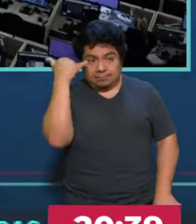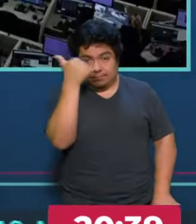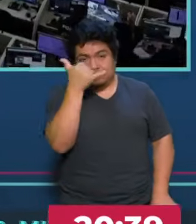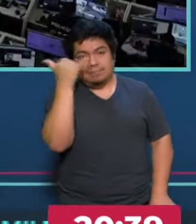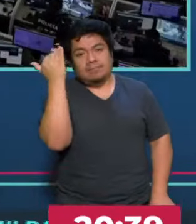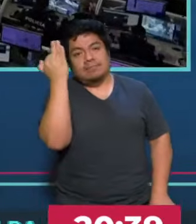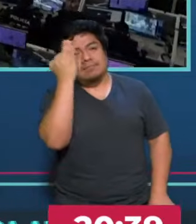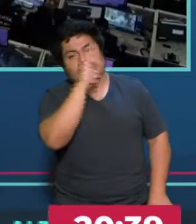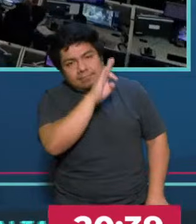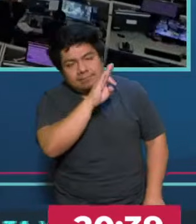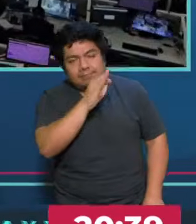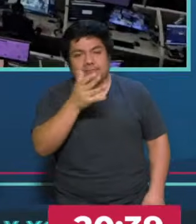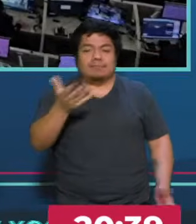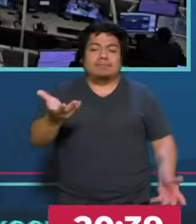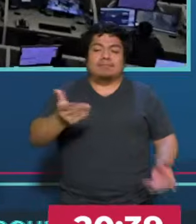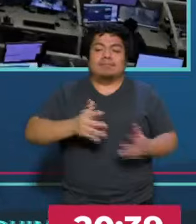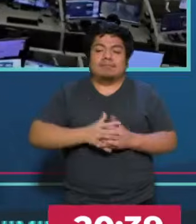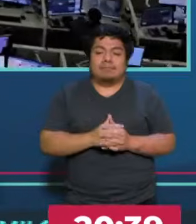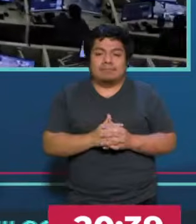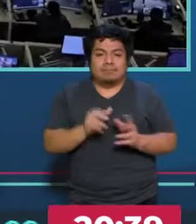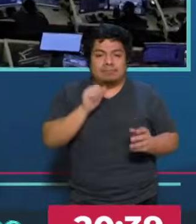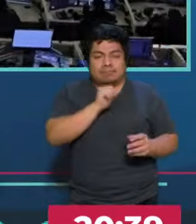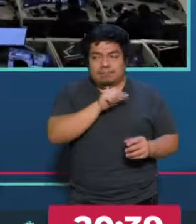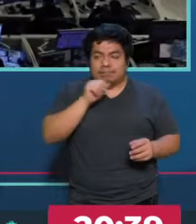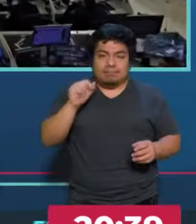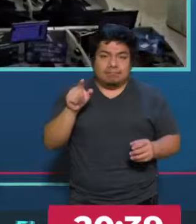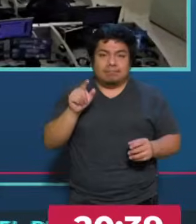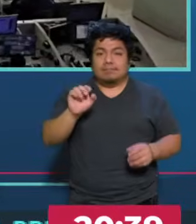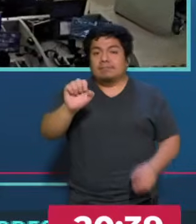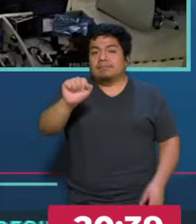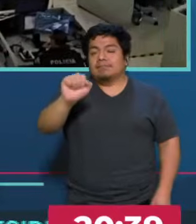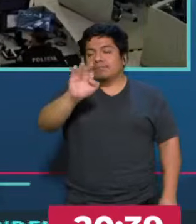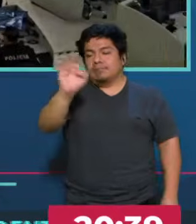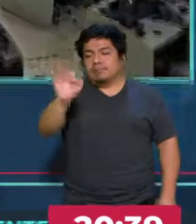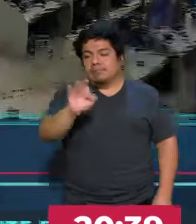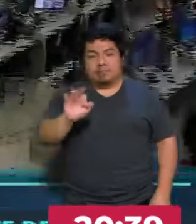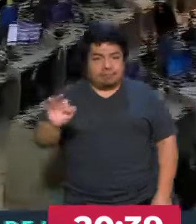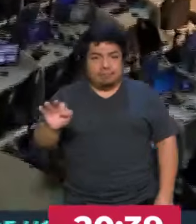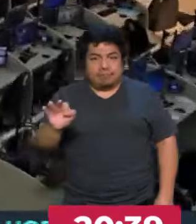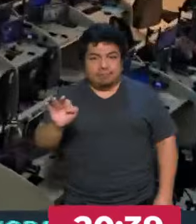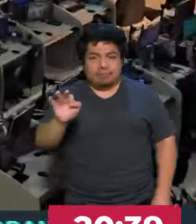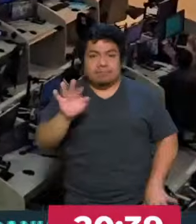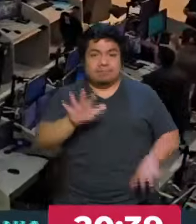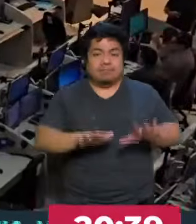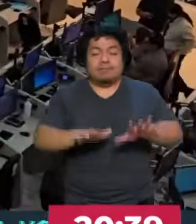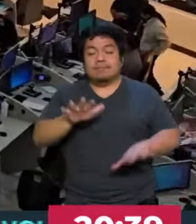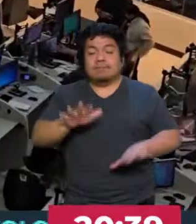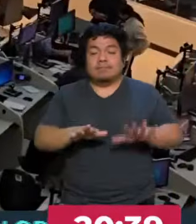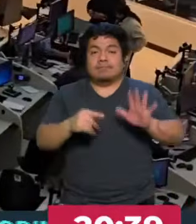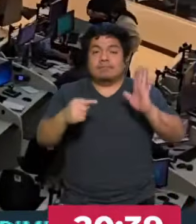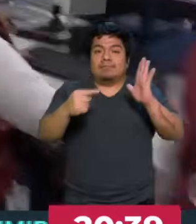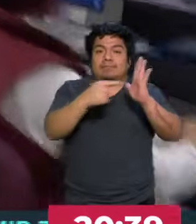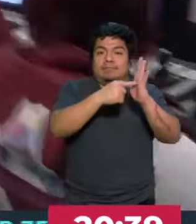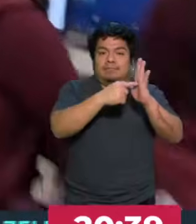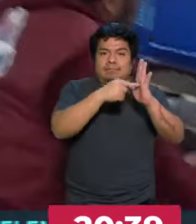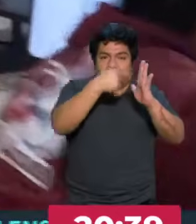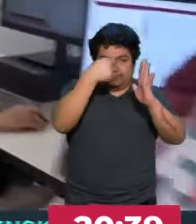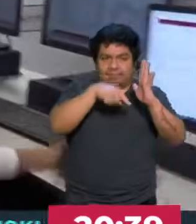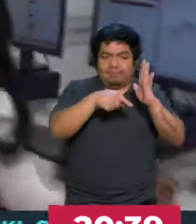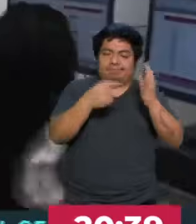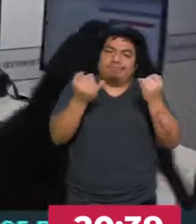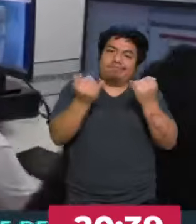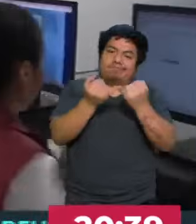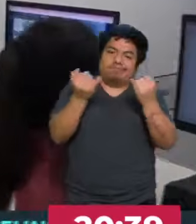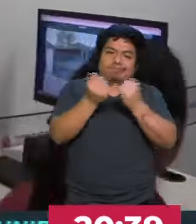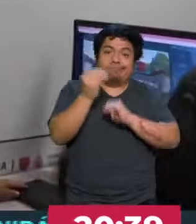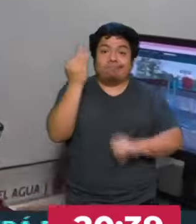son no procedentes, de la misma manera que alrededor del 60% de las veces en que se acciona el botón de auxilio también es